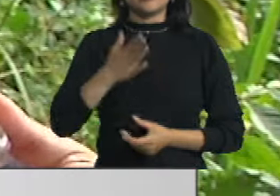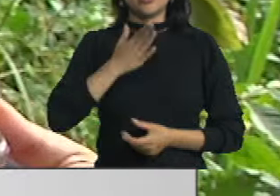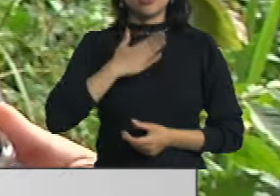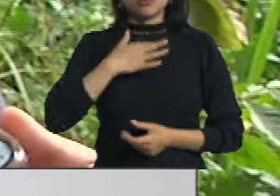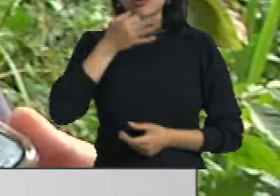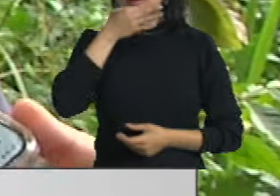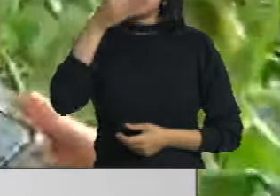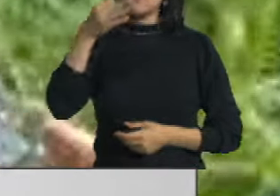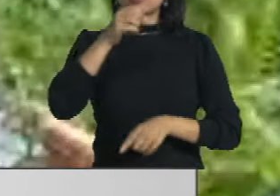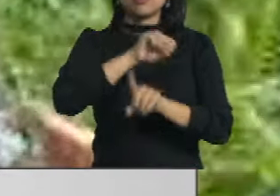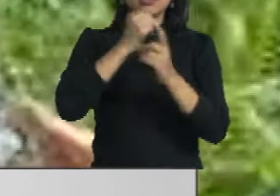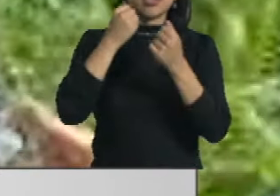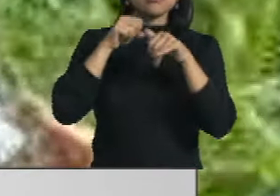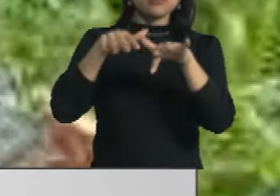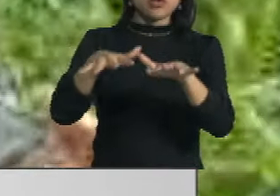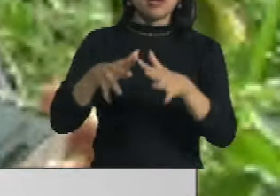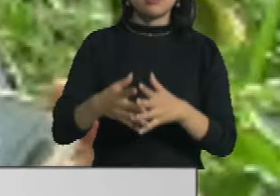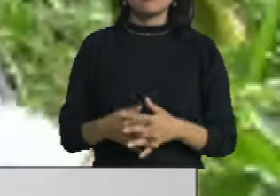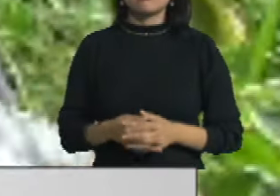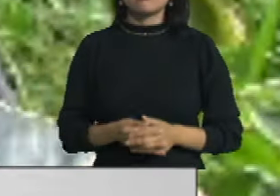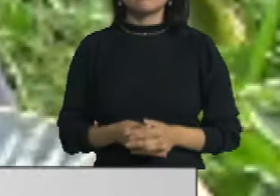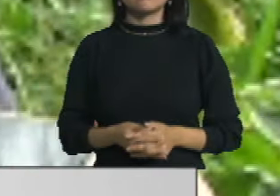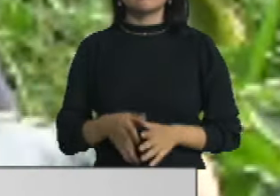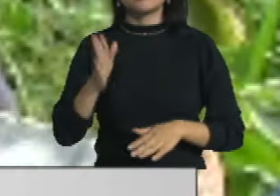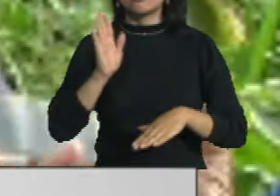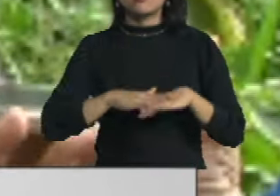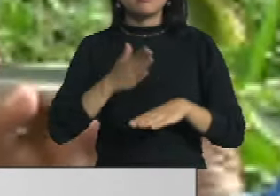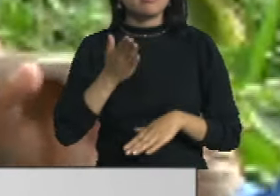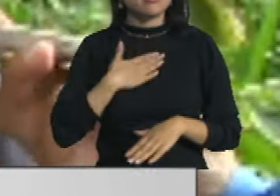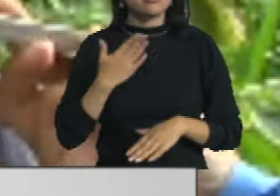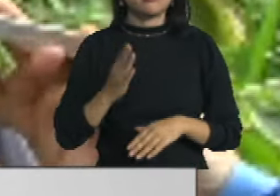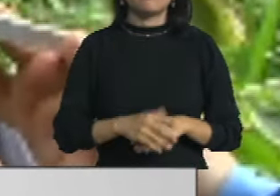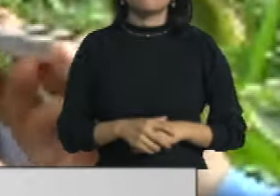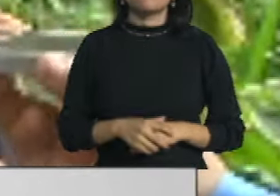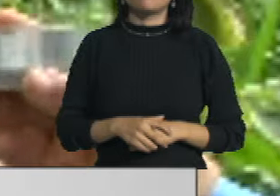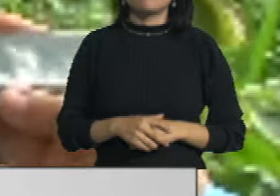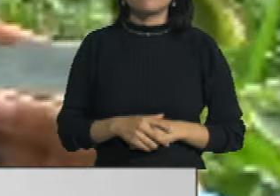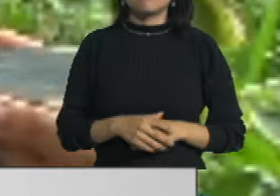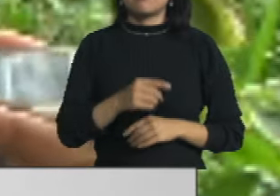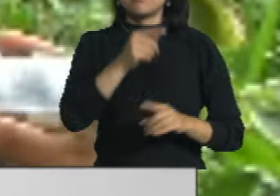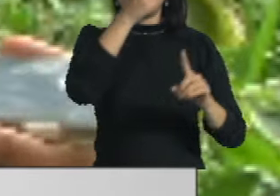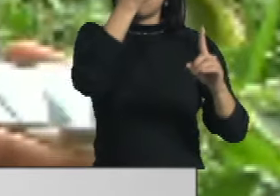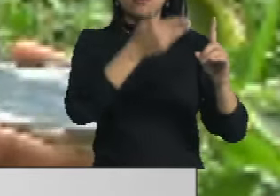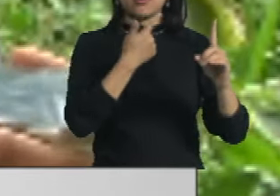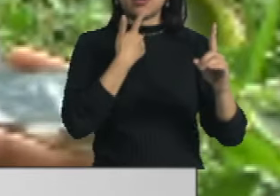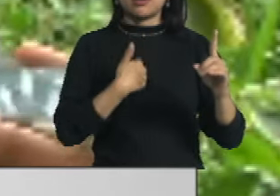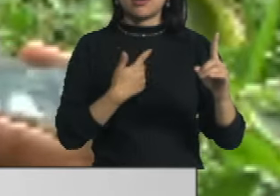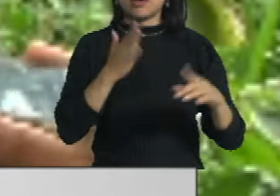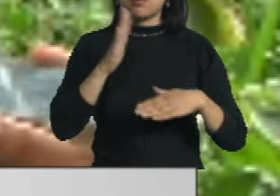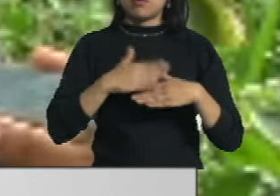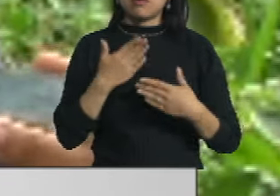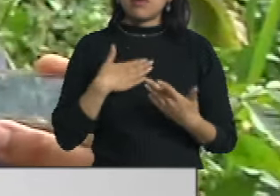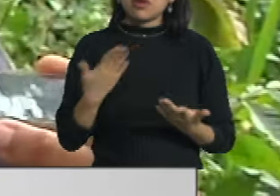en redes sociales, que todo era culpa mía y me dio a entender